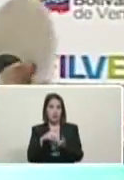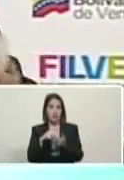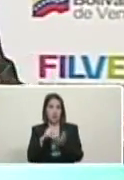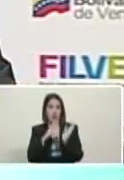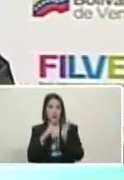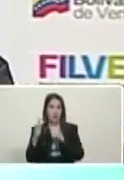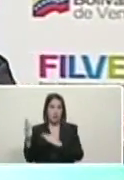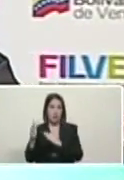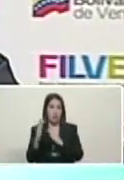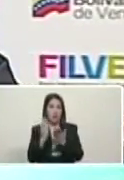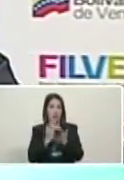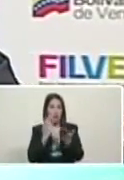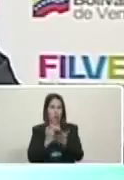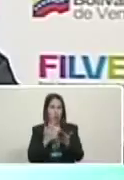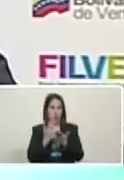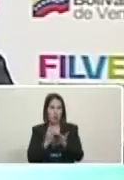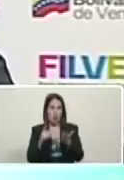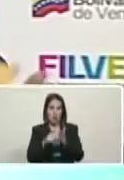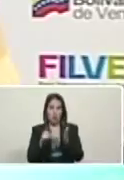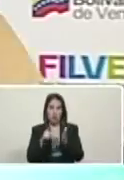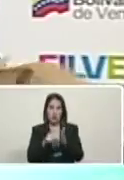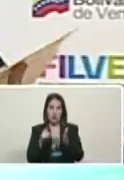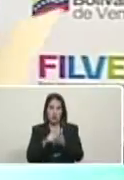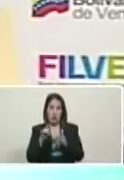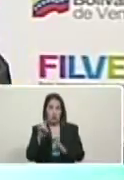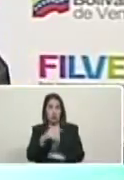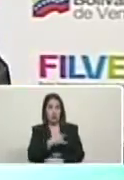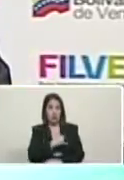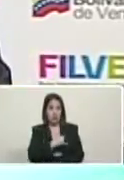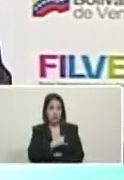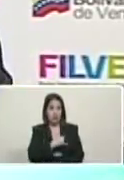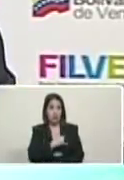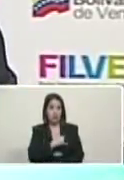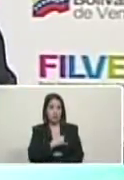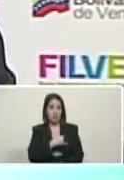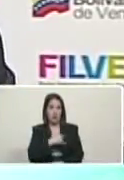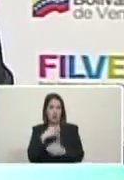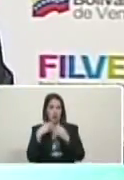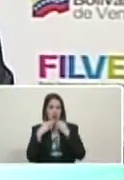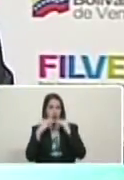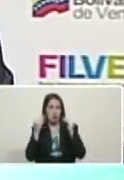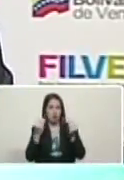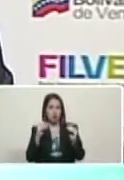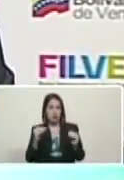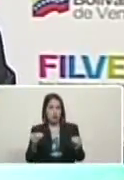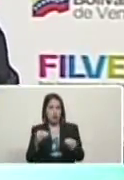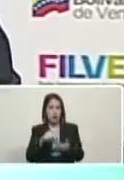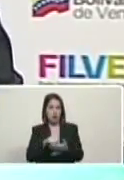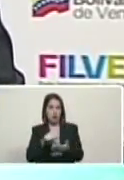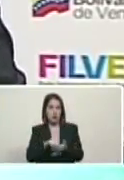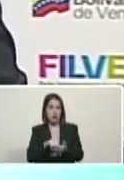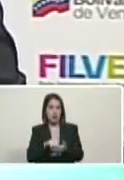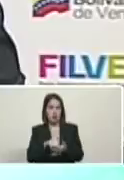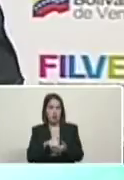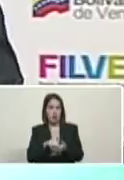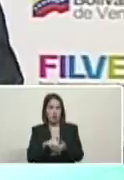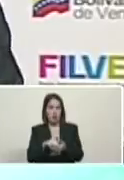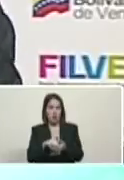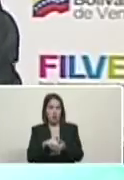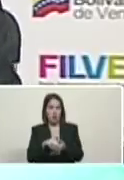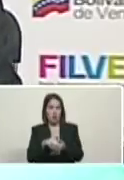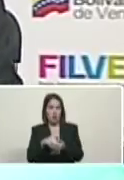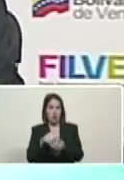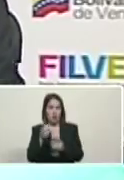las escuelas, en los liceos, en las universidades, en los museos, en los centros culturales, por todas las